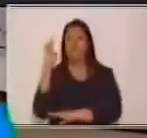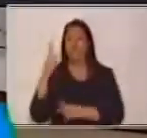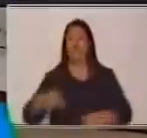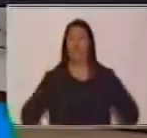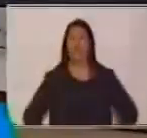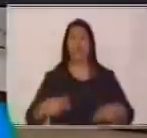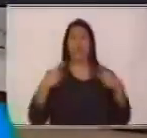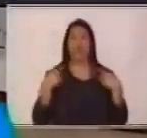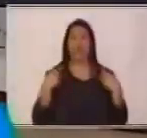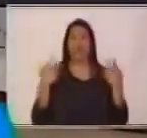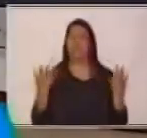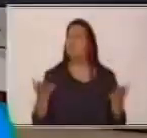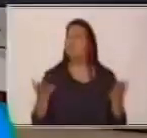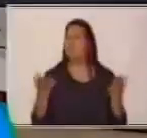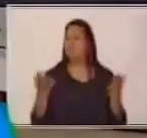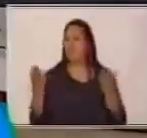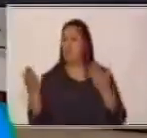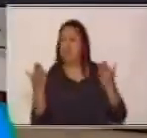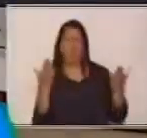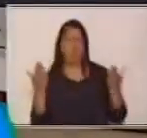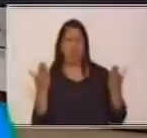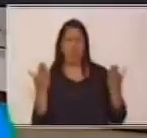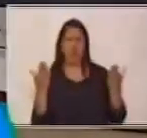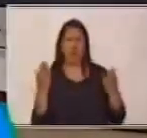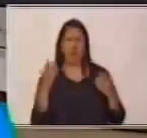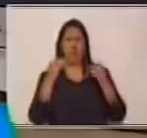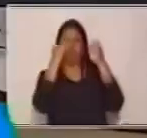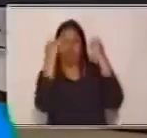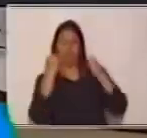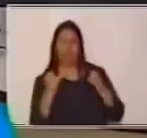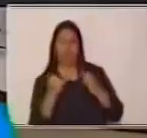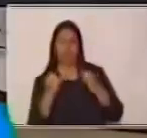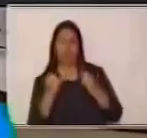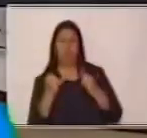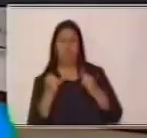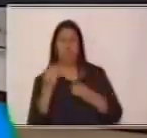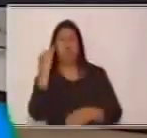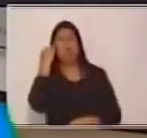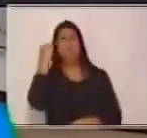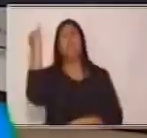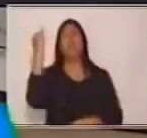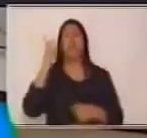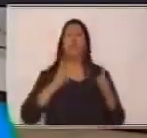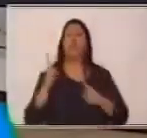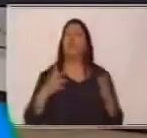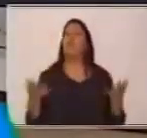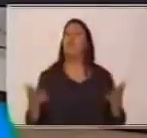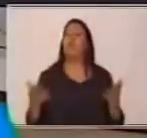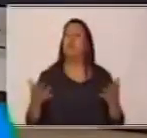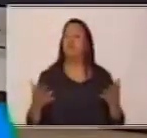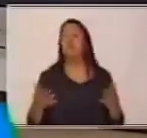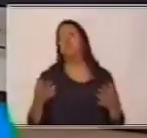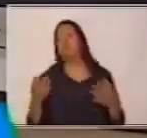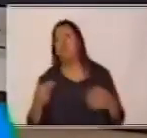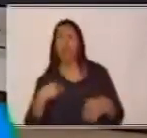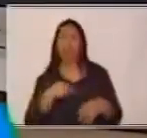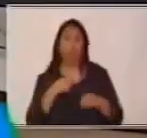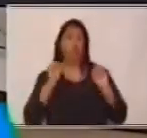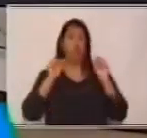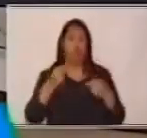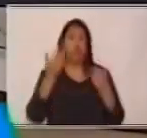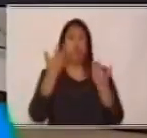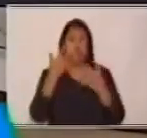imagen, comparación o metáfora? E incluso podemos mezclar dos figuras